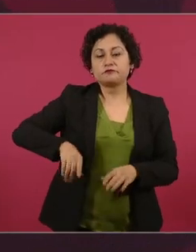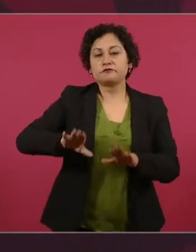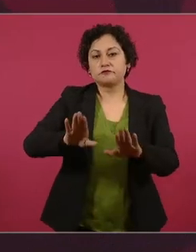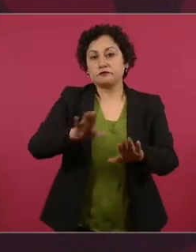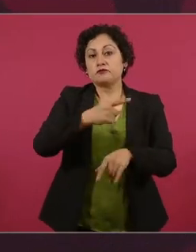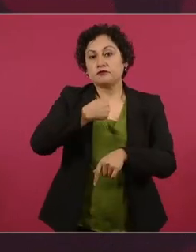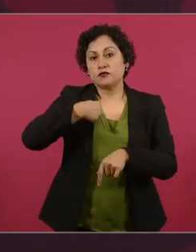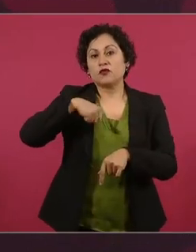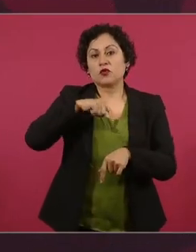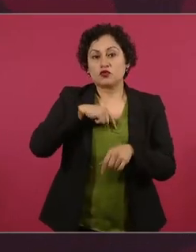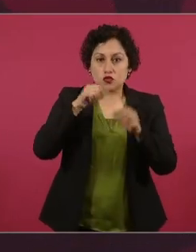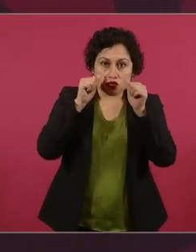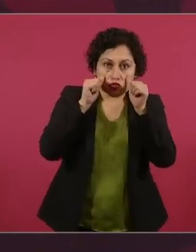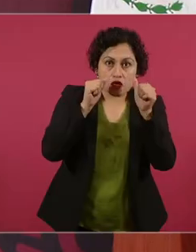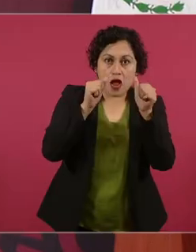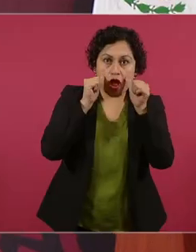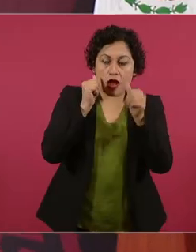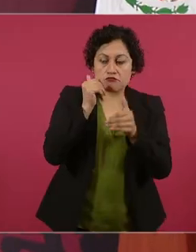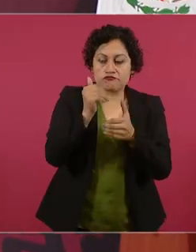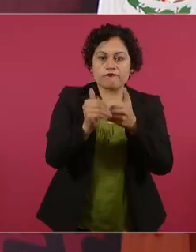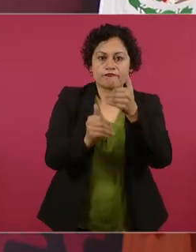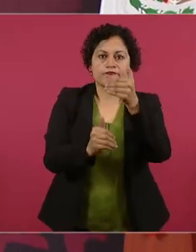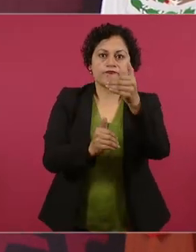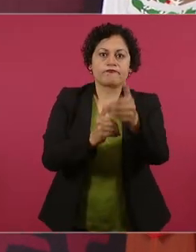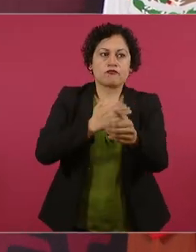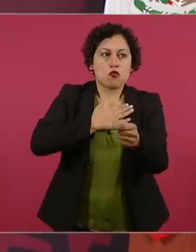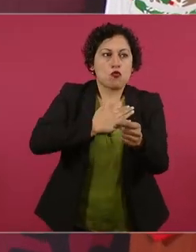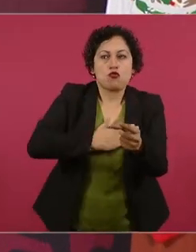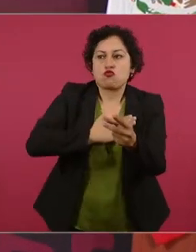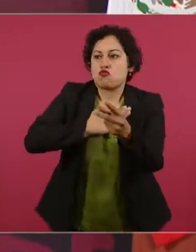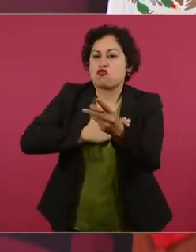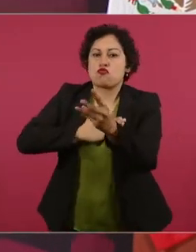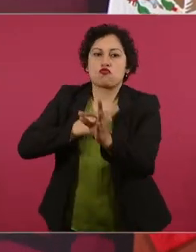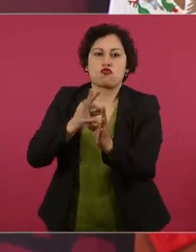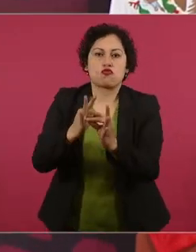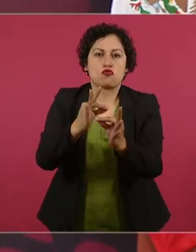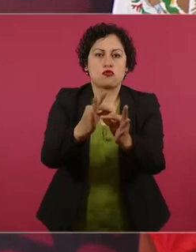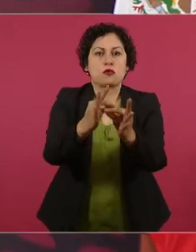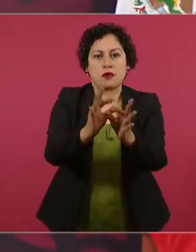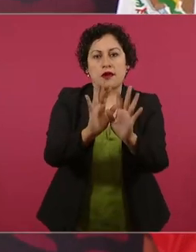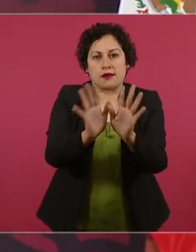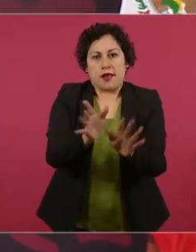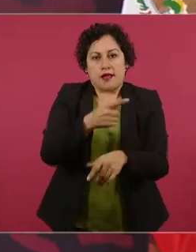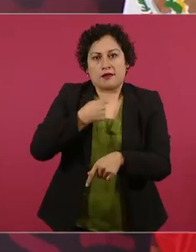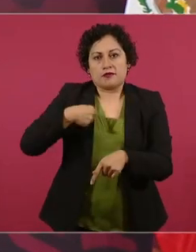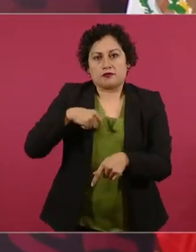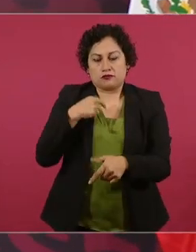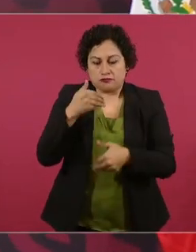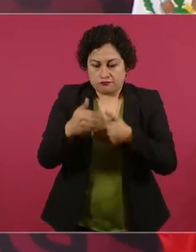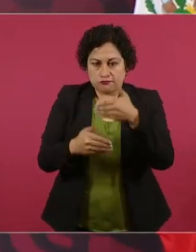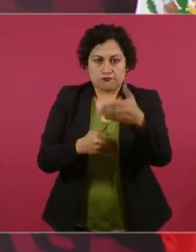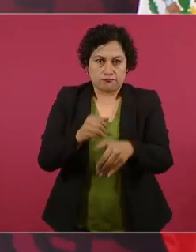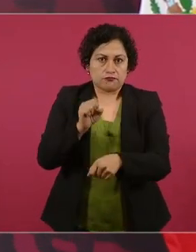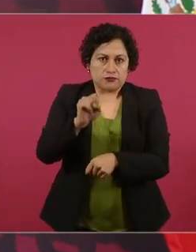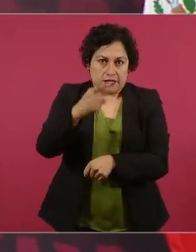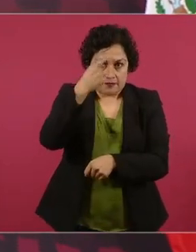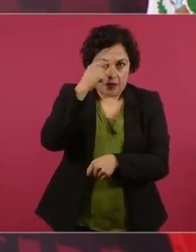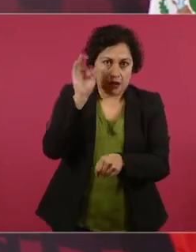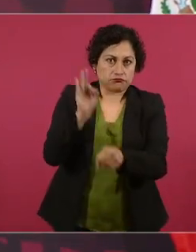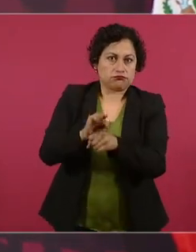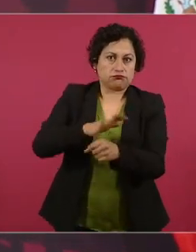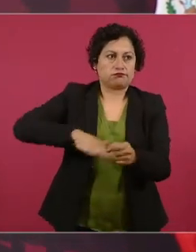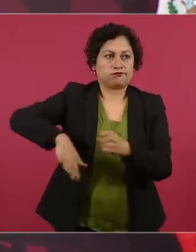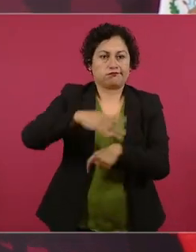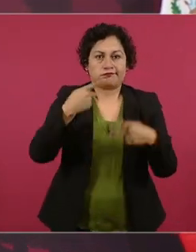en ir haciendo justicia con los trabajadores. Falta, pero sí